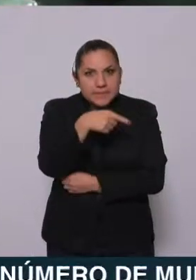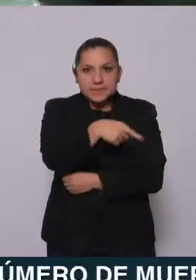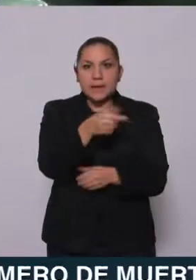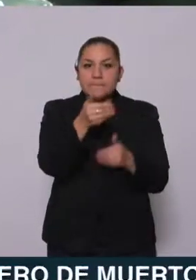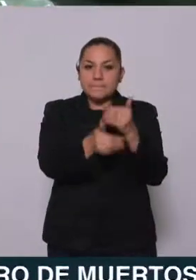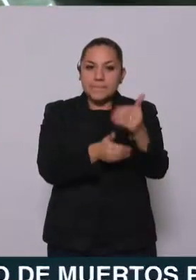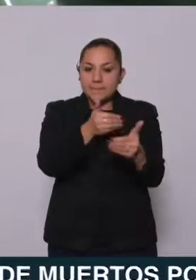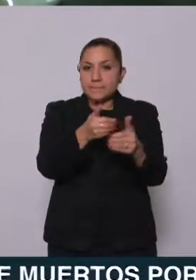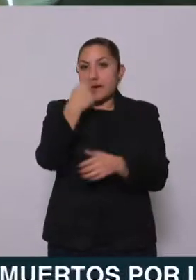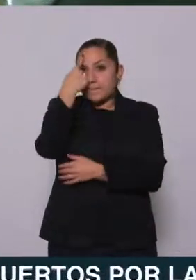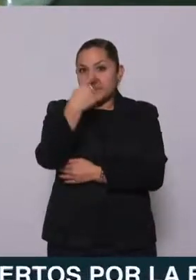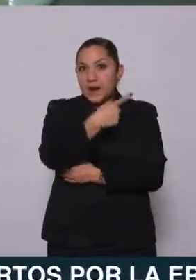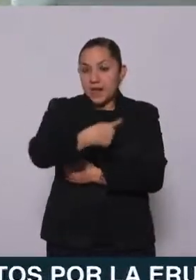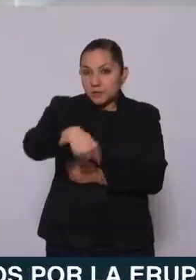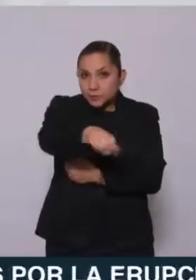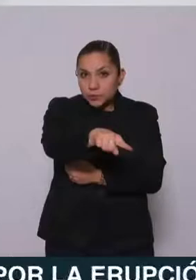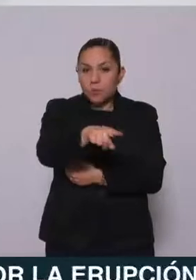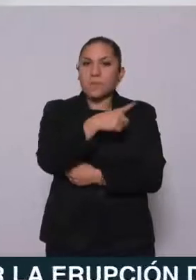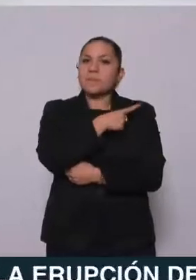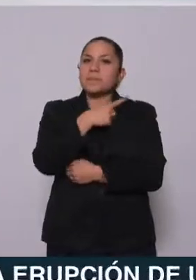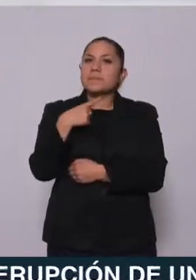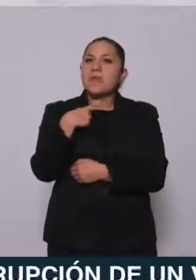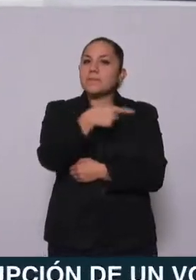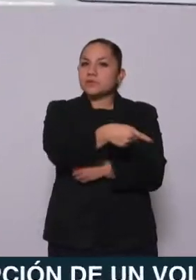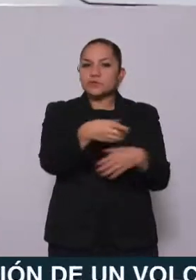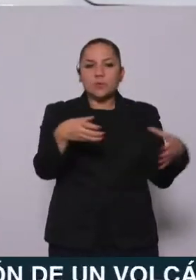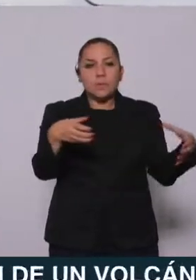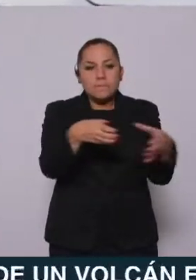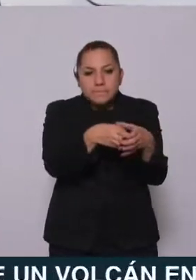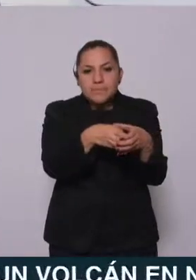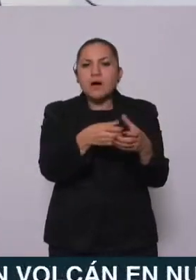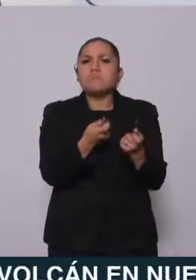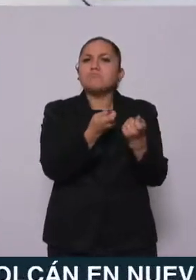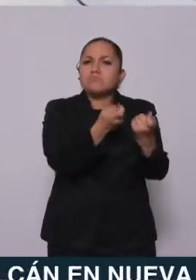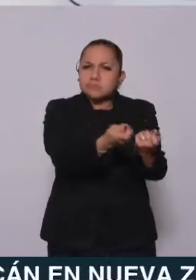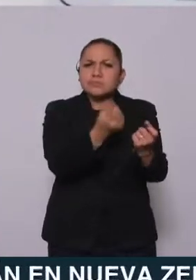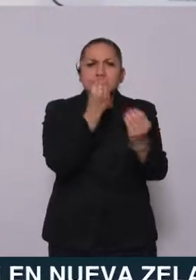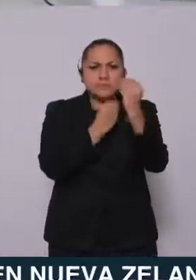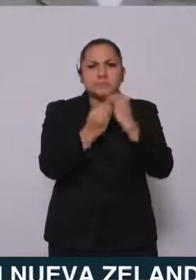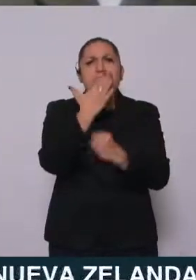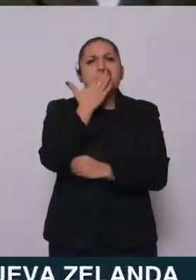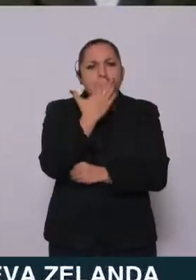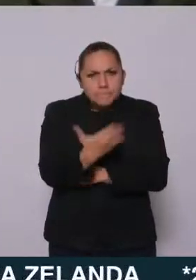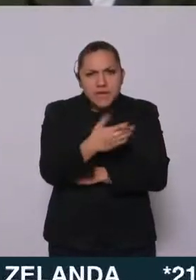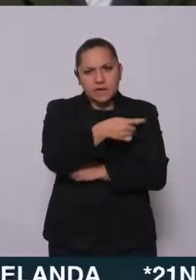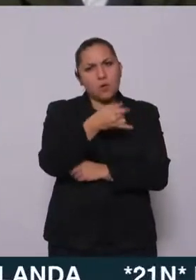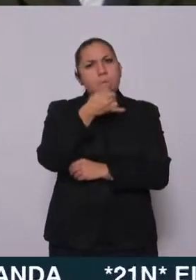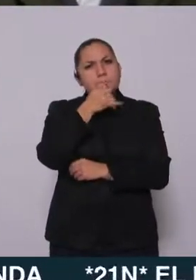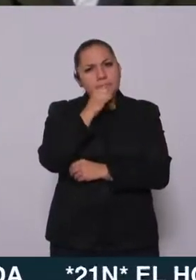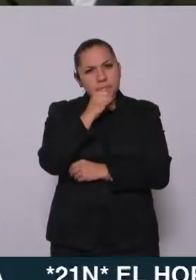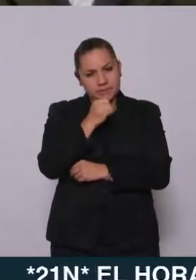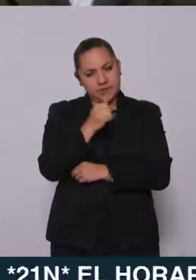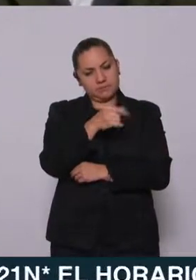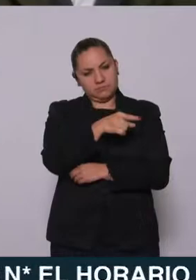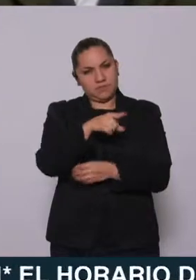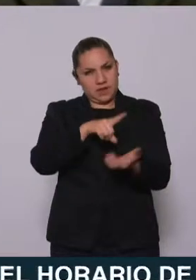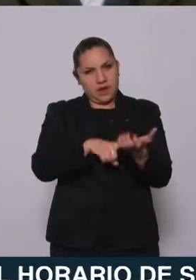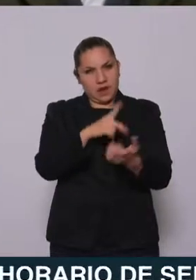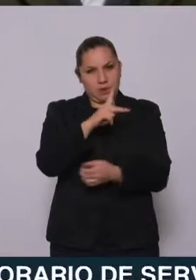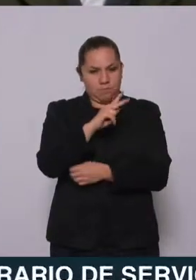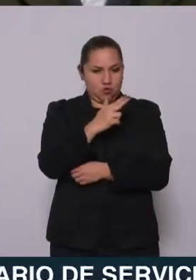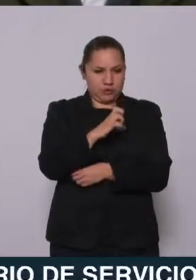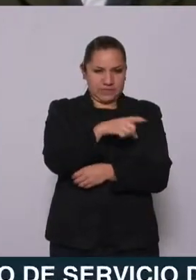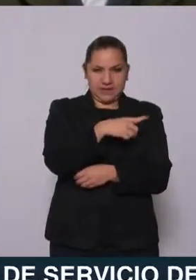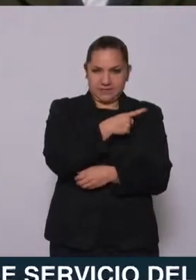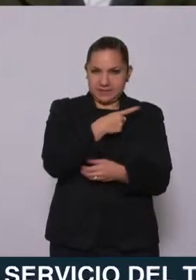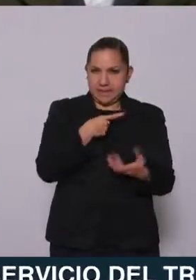manzana, puré de papa y ponche, según lo informó la secretaria de Gobierno Rosa Isela Rodríguez. La funcionaria informó que esta cena está pensada